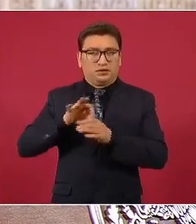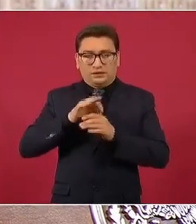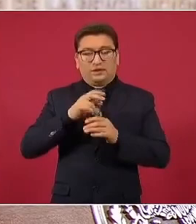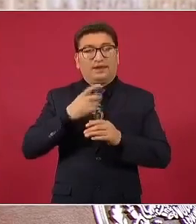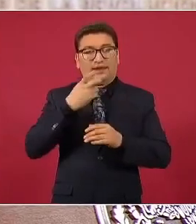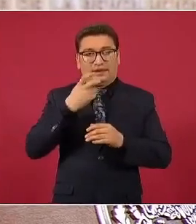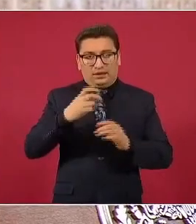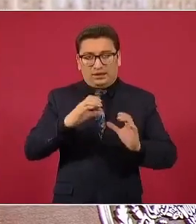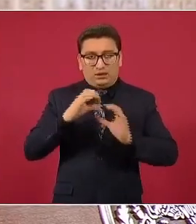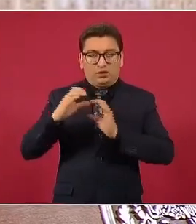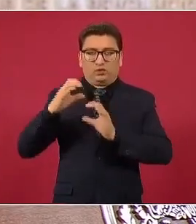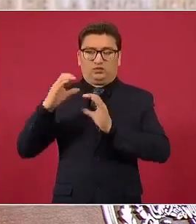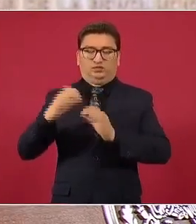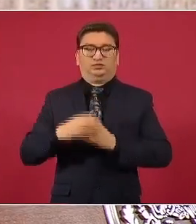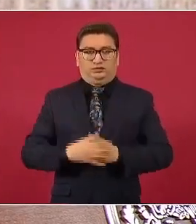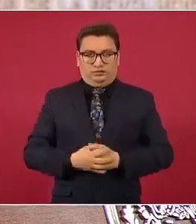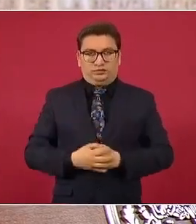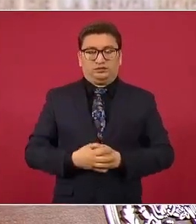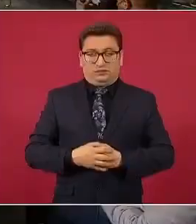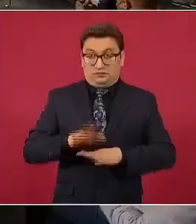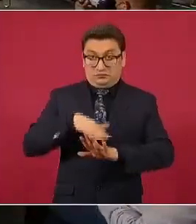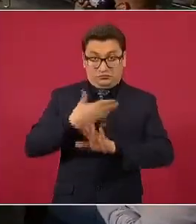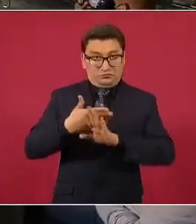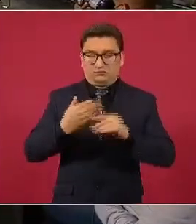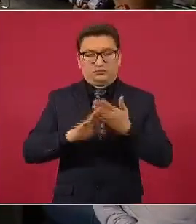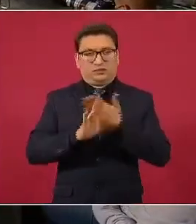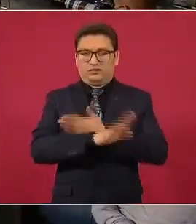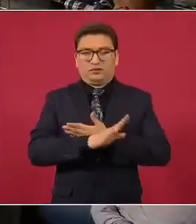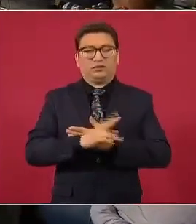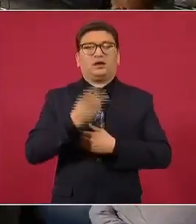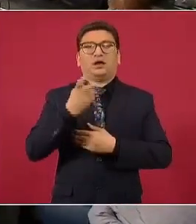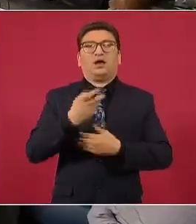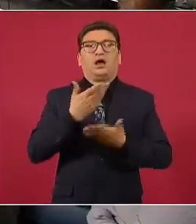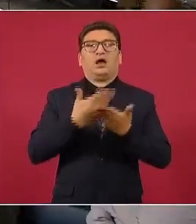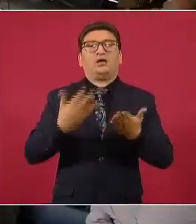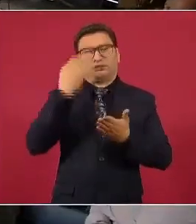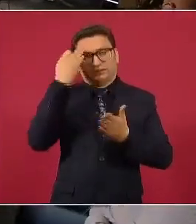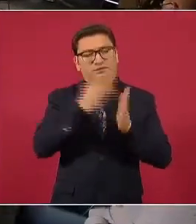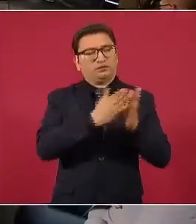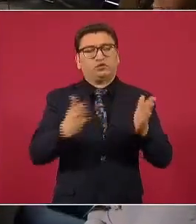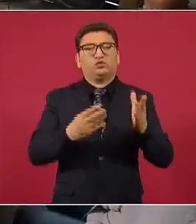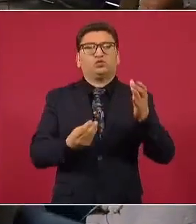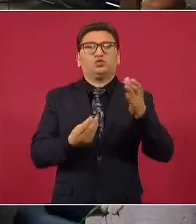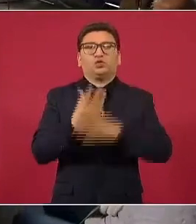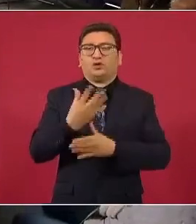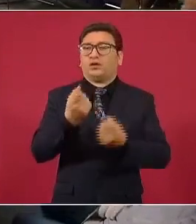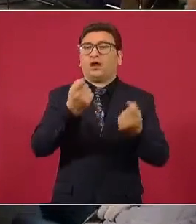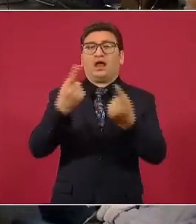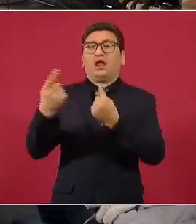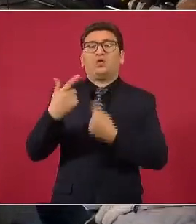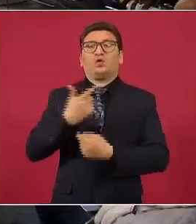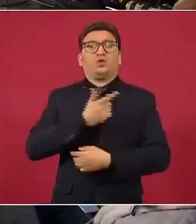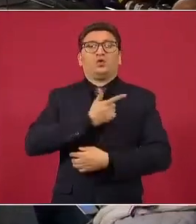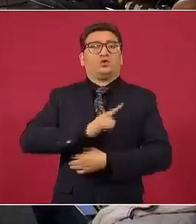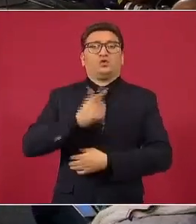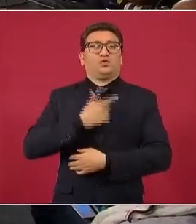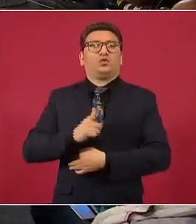Ahora estamos iniciando una etapa nueva, a algunos no les pareció lo del